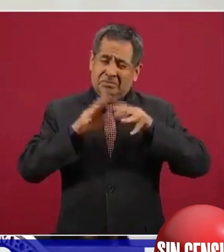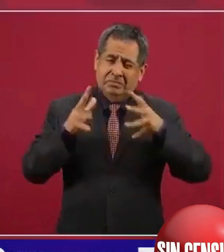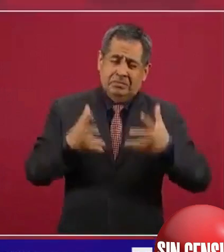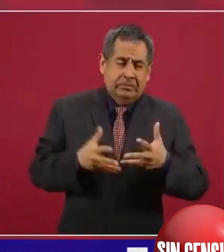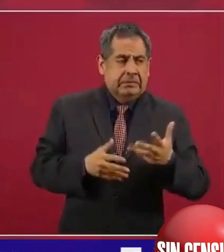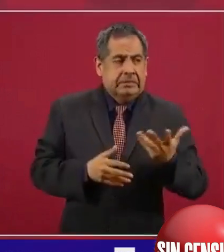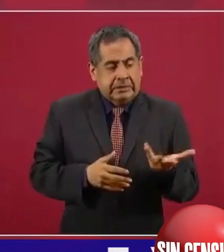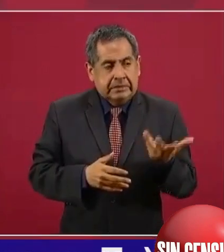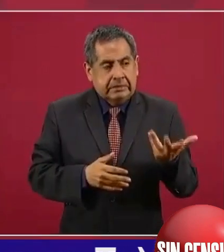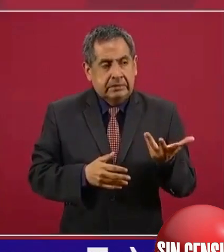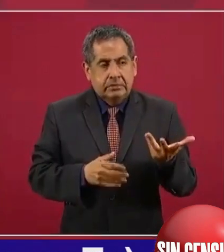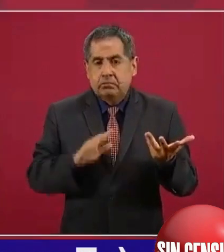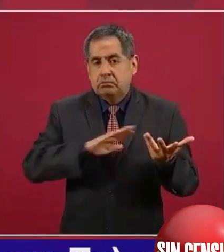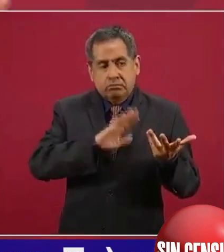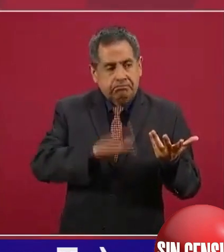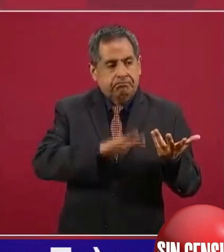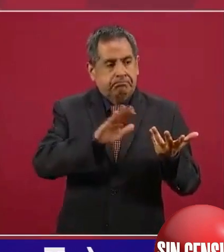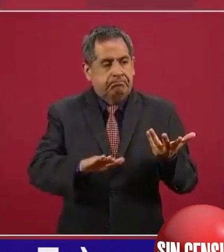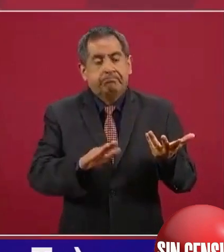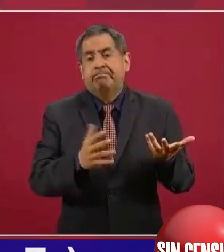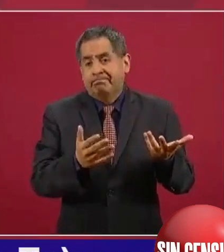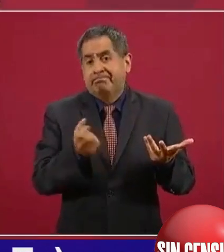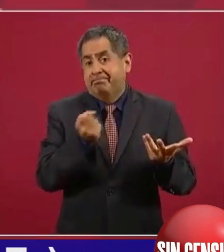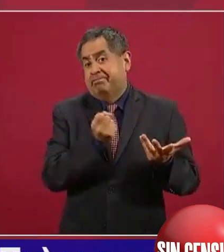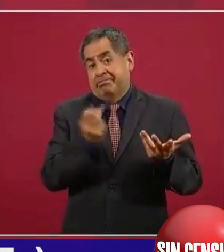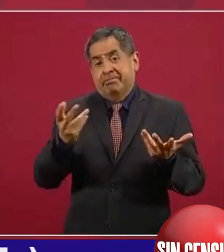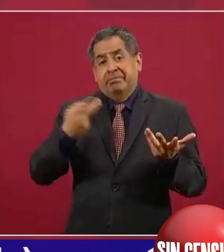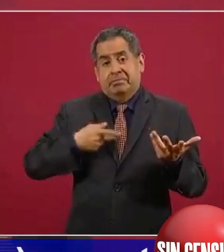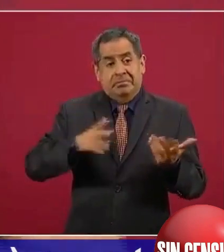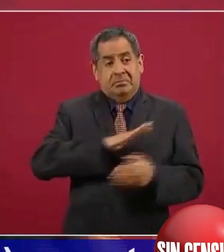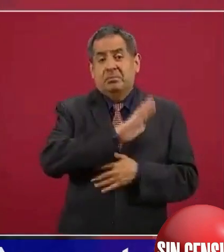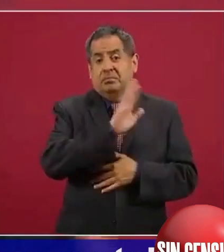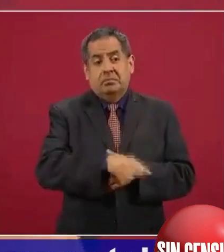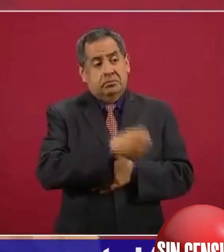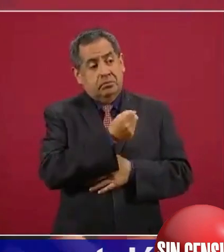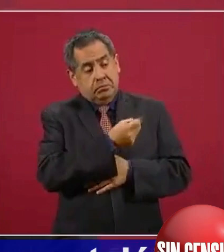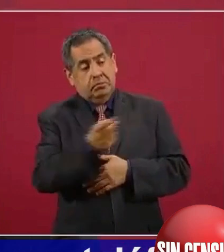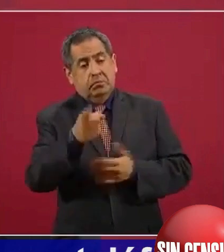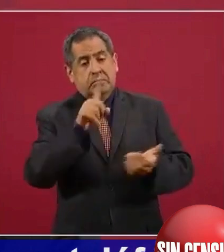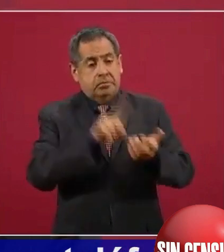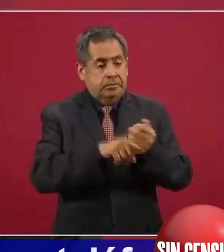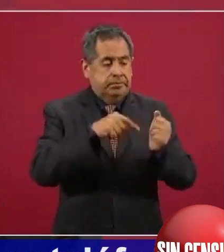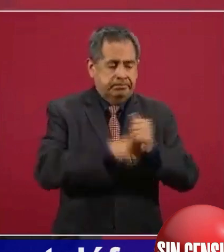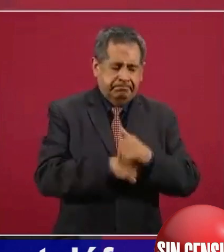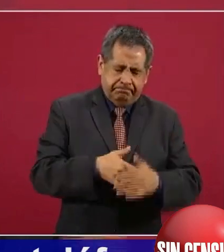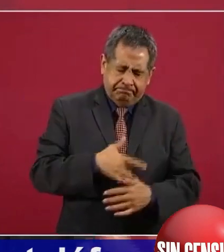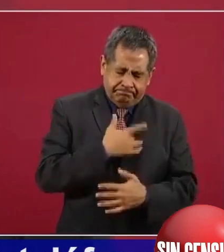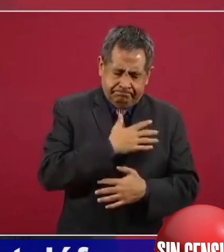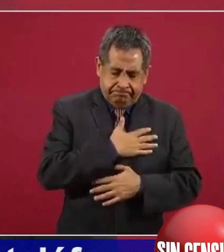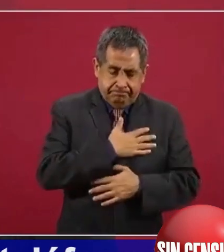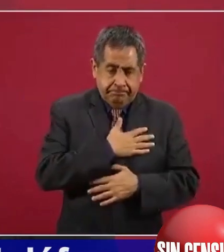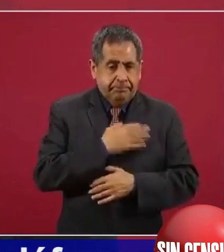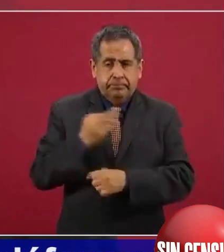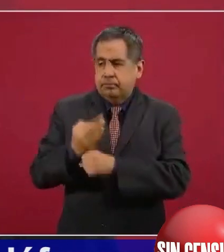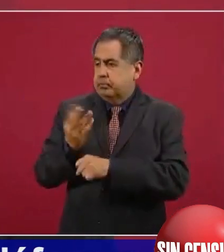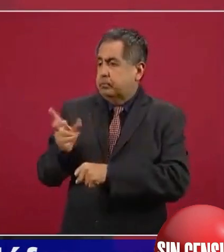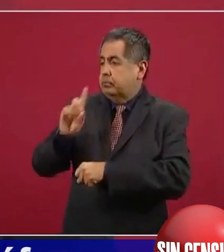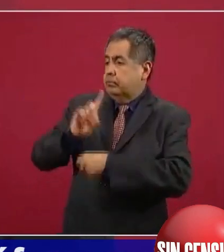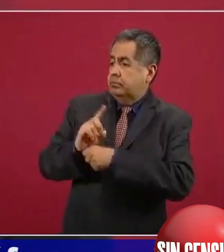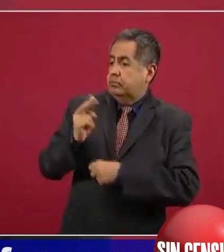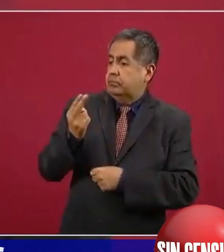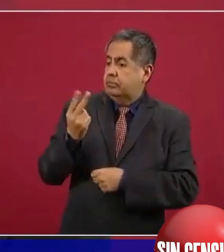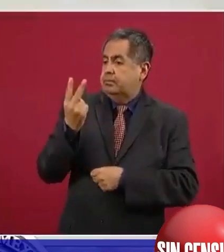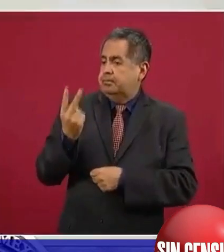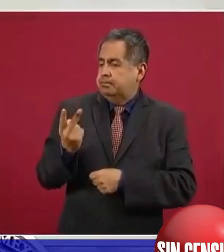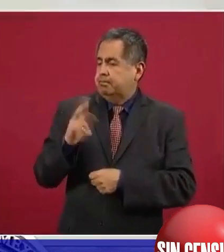un significado aún mayor. Hay personas que han perdido la vida, hay familias que están en duelo y este es un momento